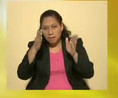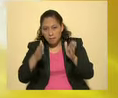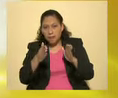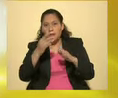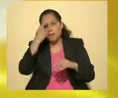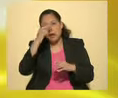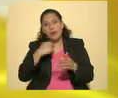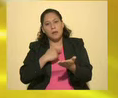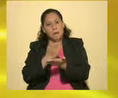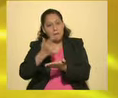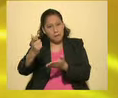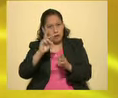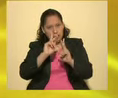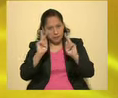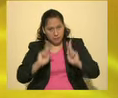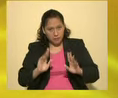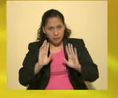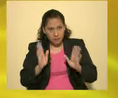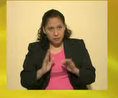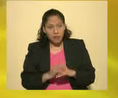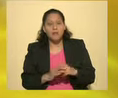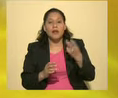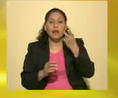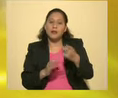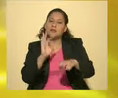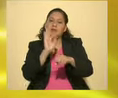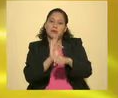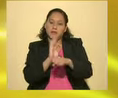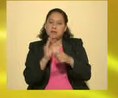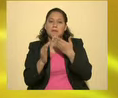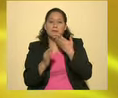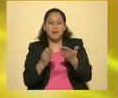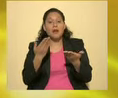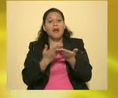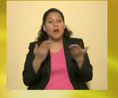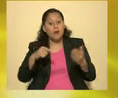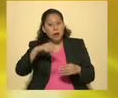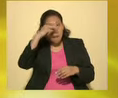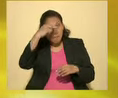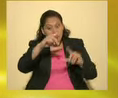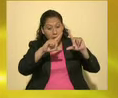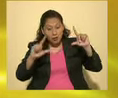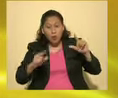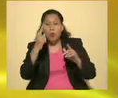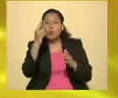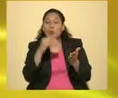que tú pagues. Uh-huh. Y entonces estos son uno de los beneficios. Ahora en México hay